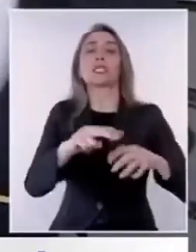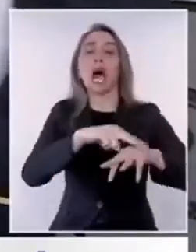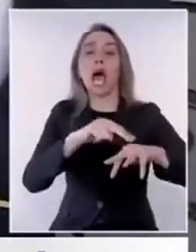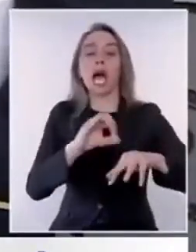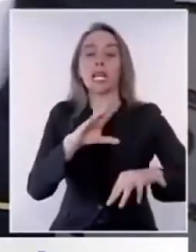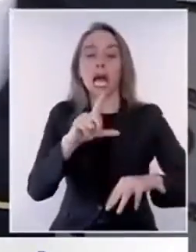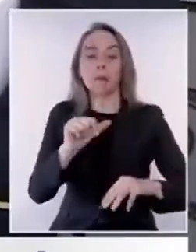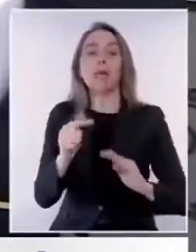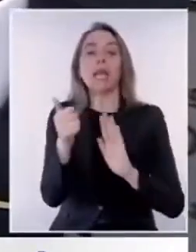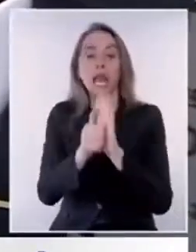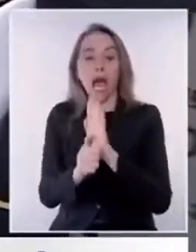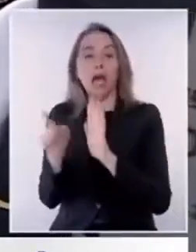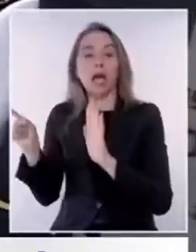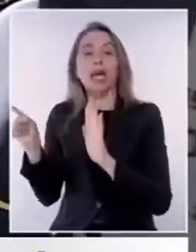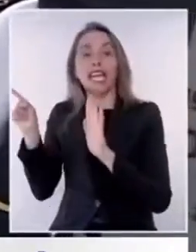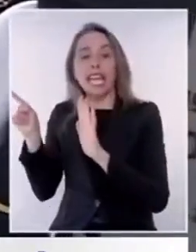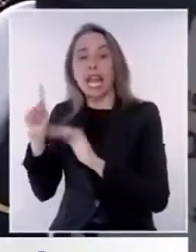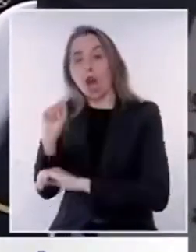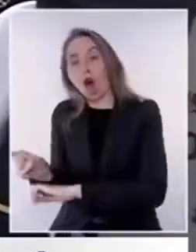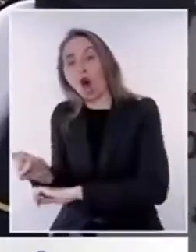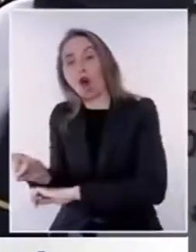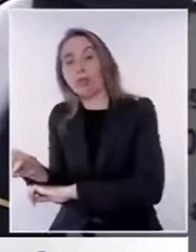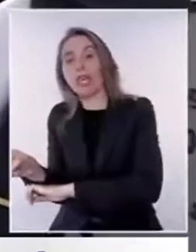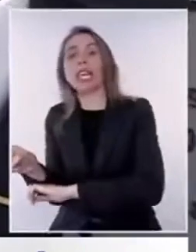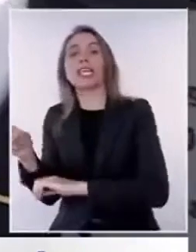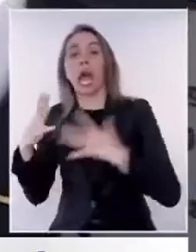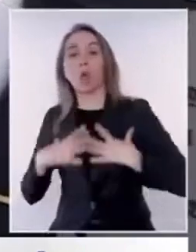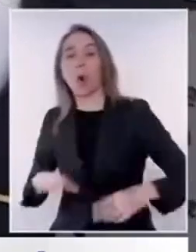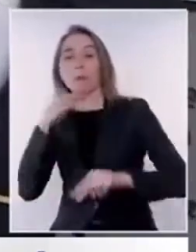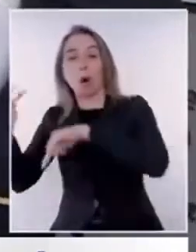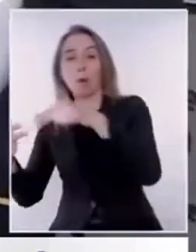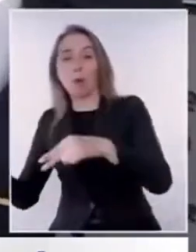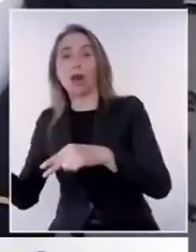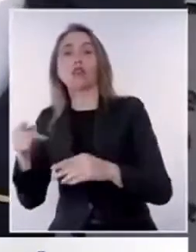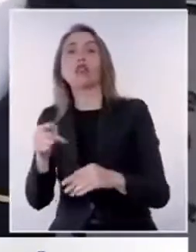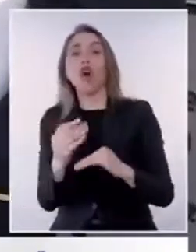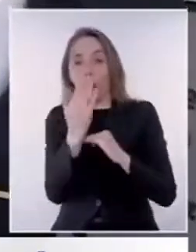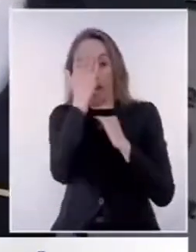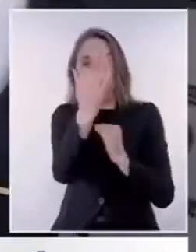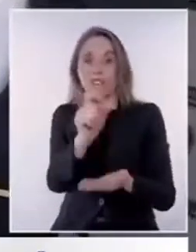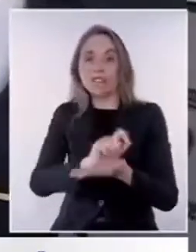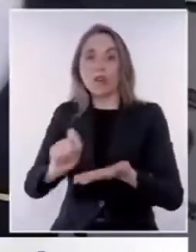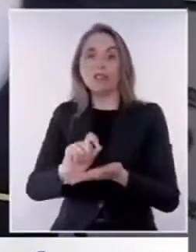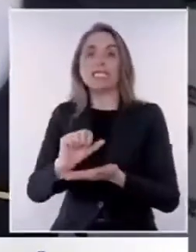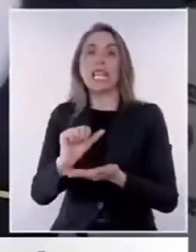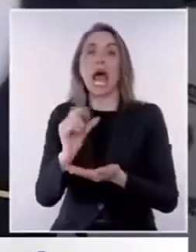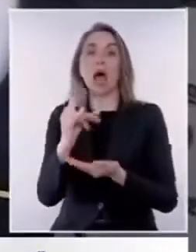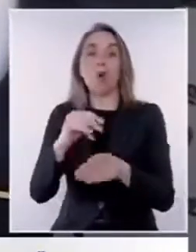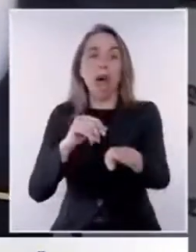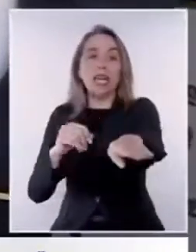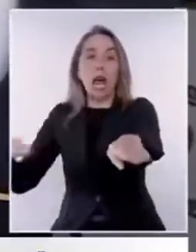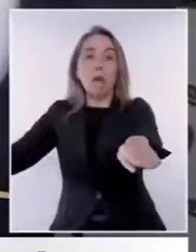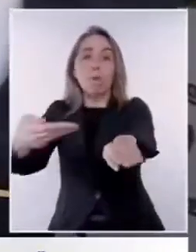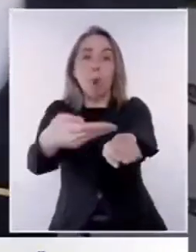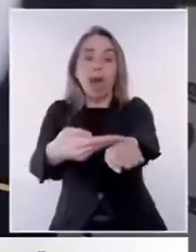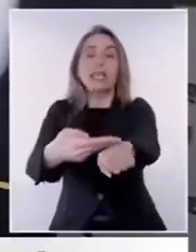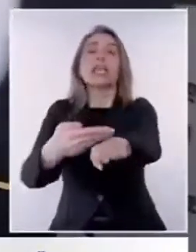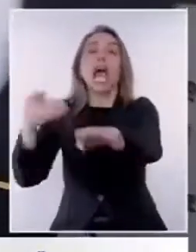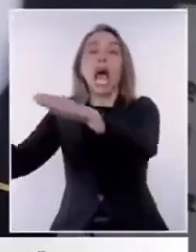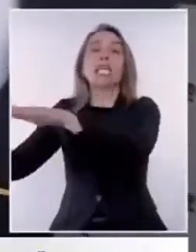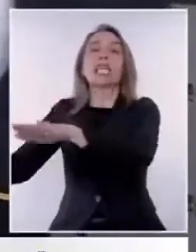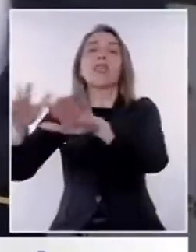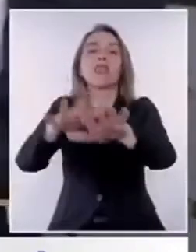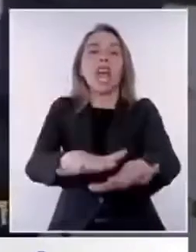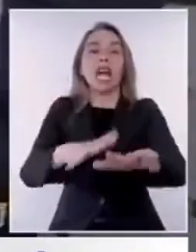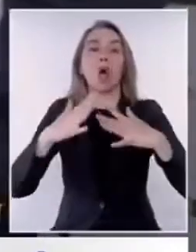Grau. Sí, bueno, y él manda a dejar al muelle de Iquique frente a la aduana, y ahí quedan los cuerpos. Recoge el cónsul de España. La